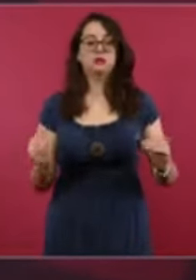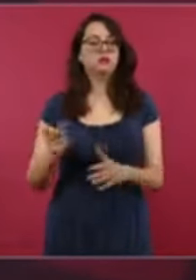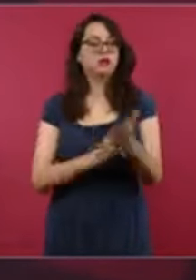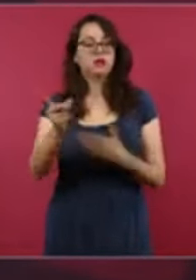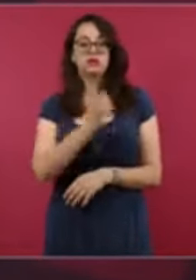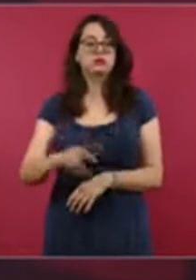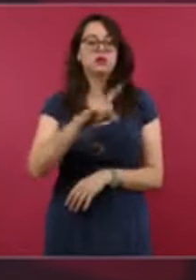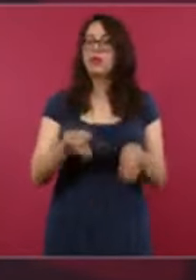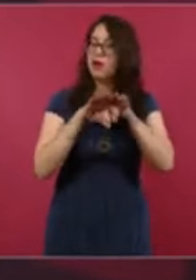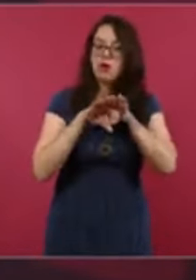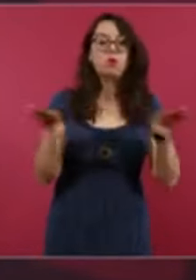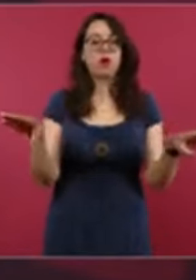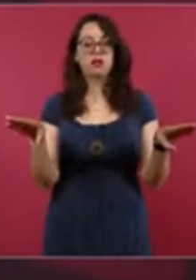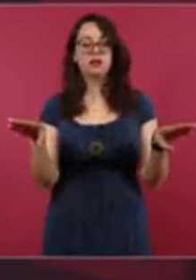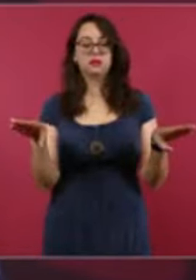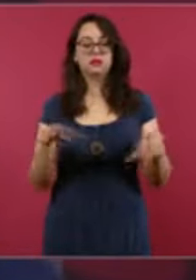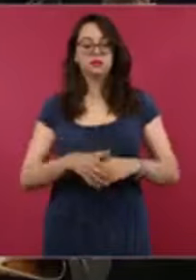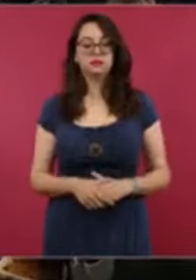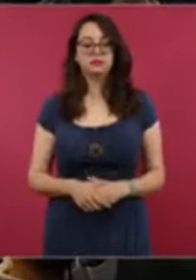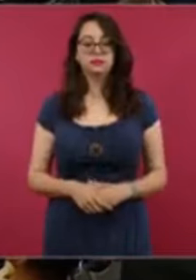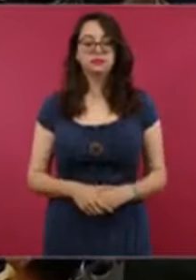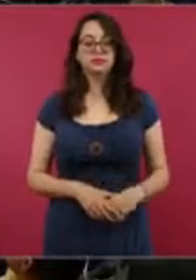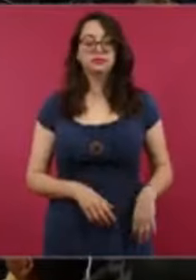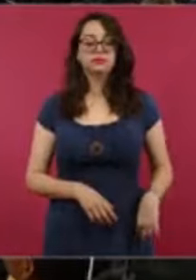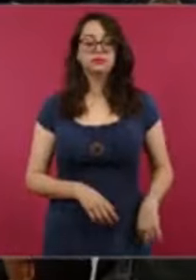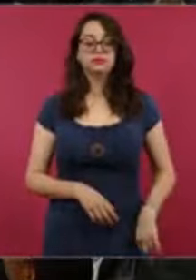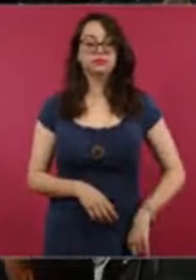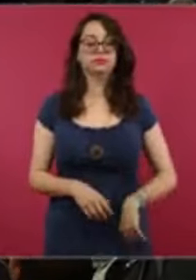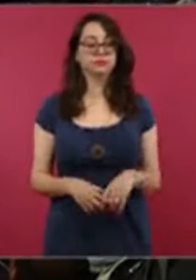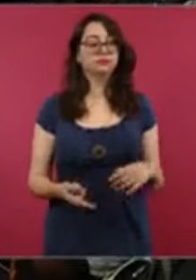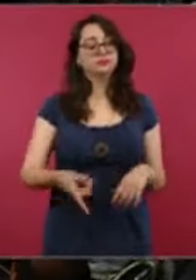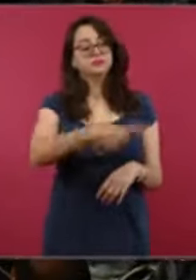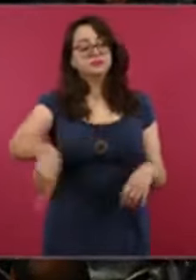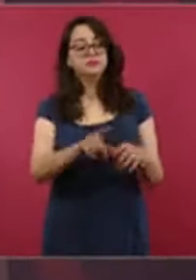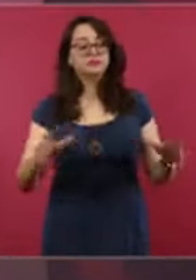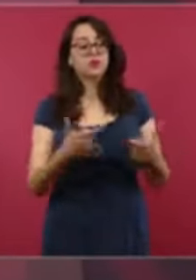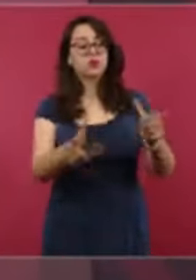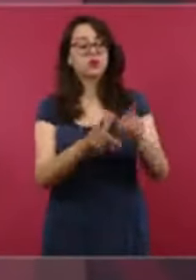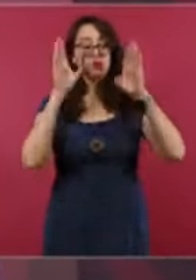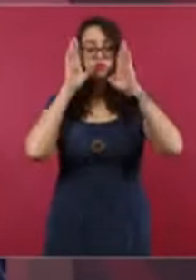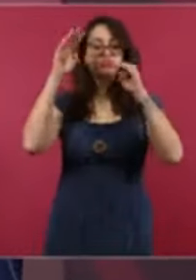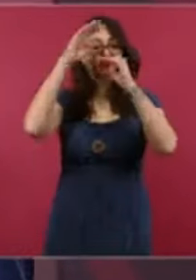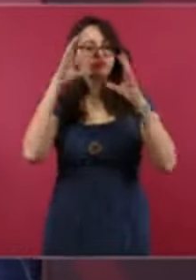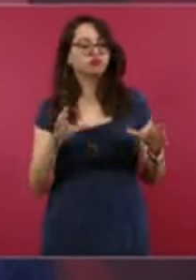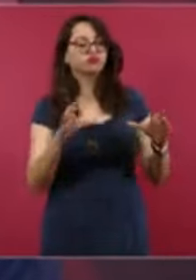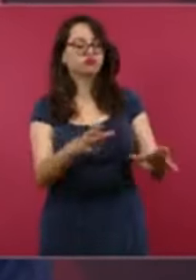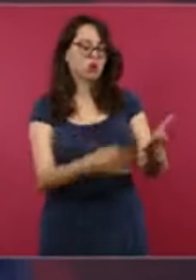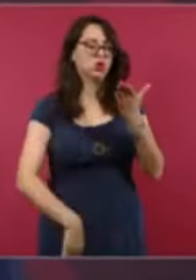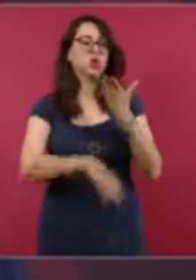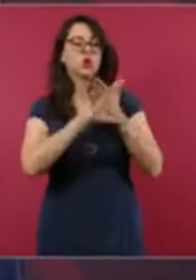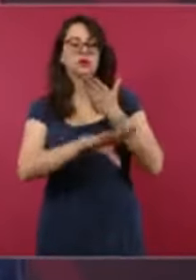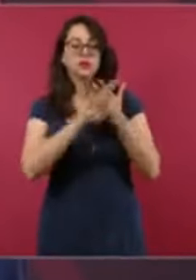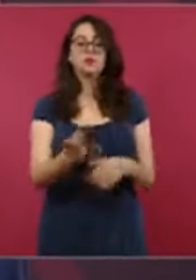salud. Y algo que no le gusta a los conservadores, porque vamos en